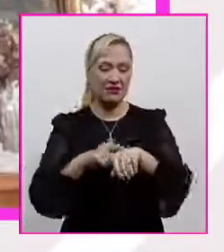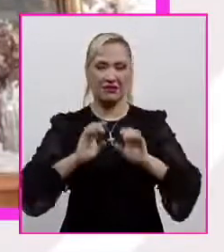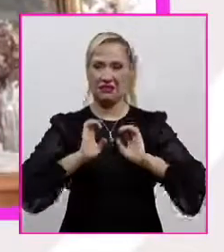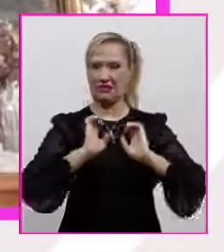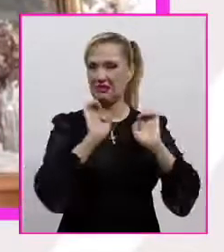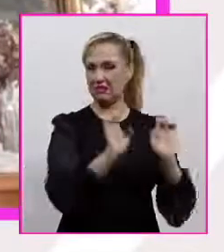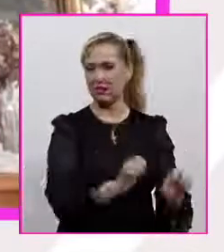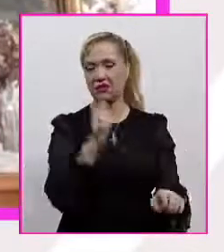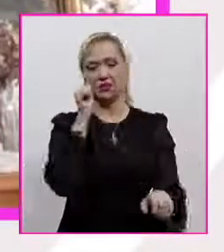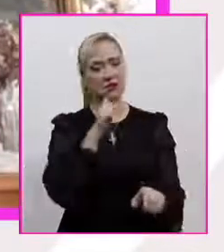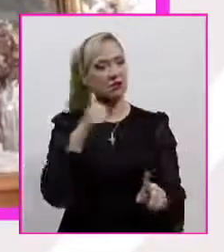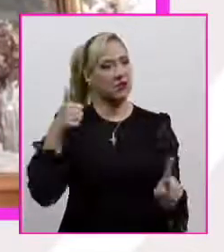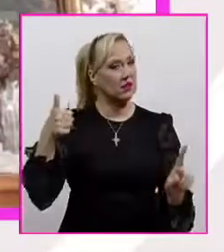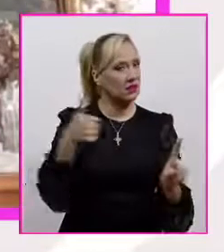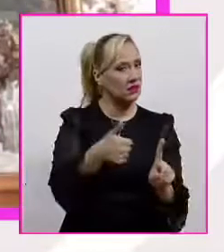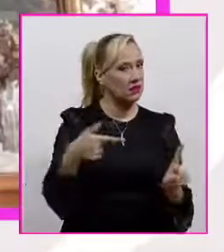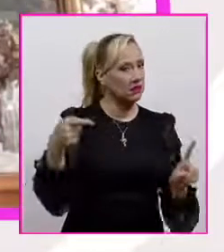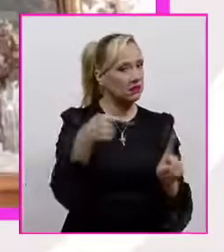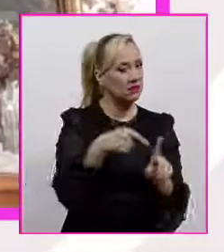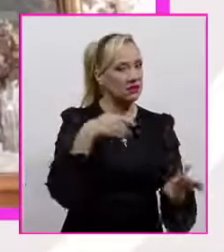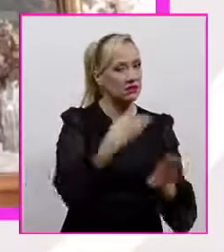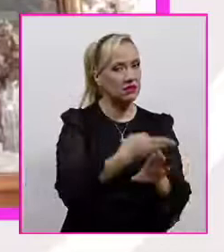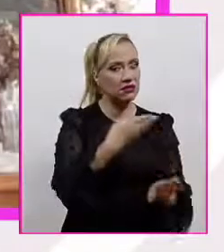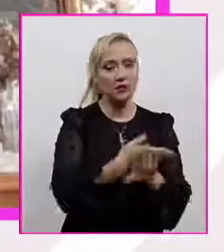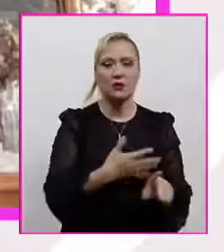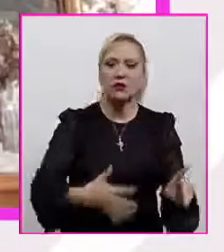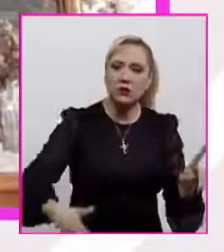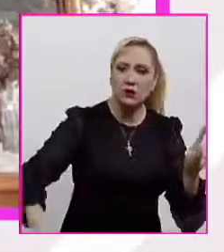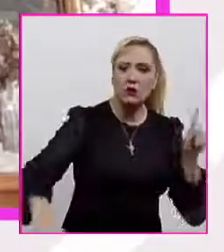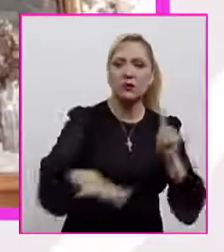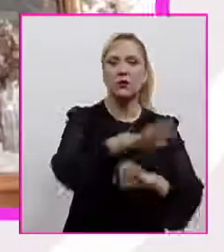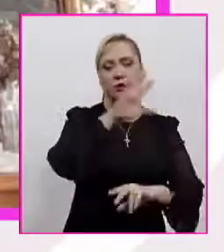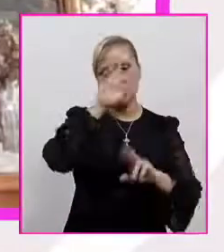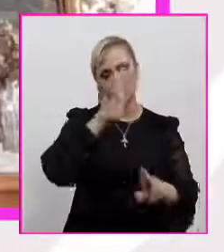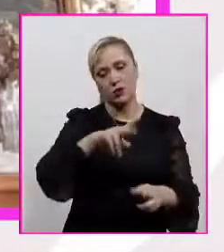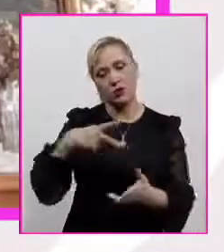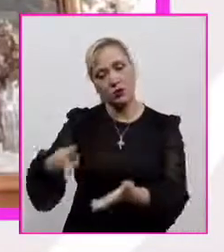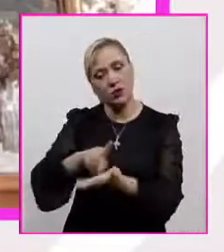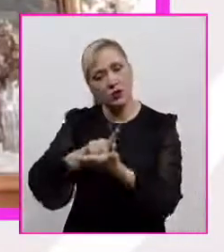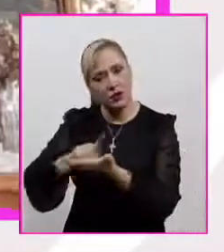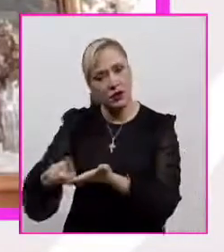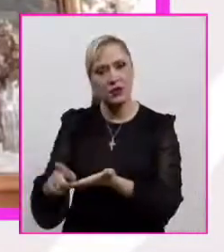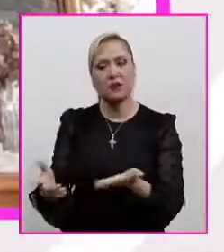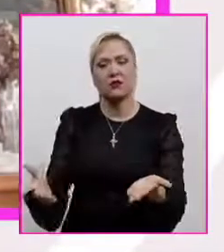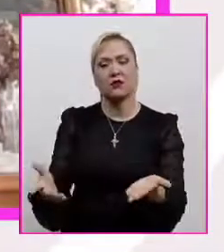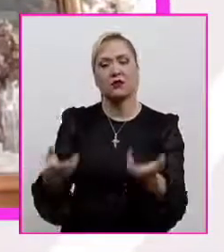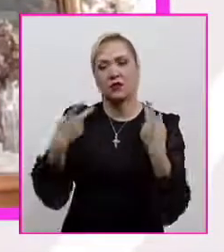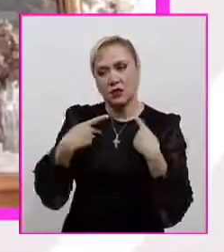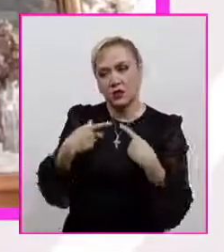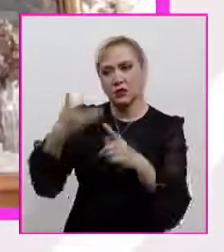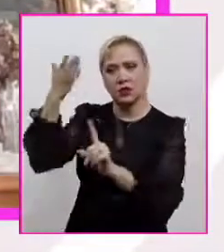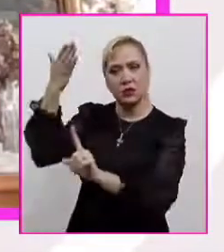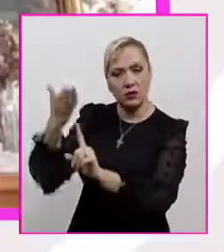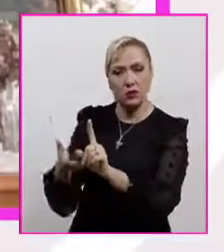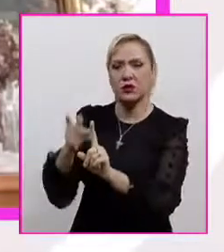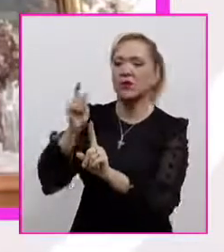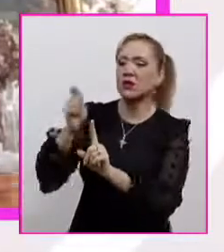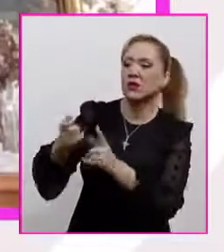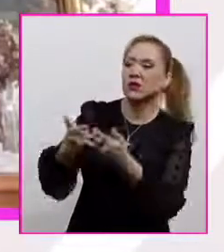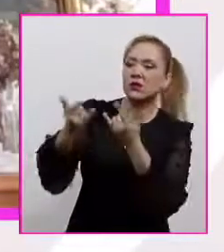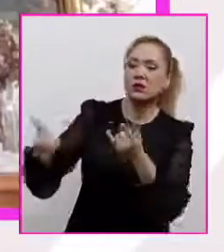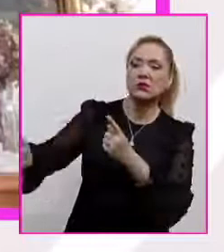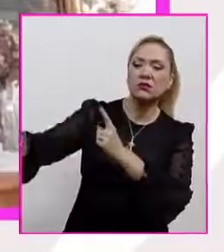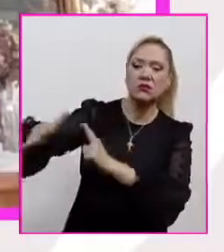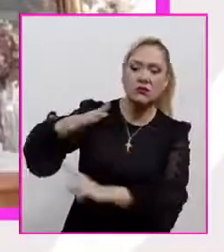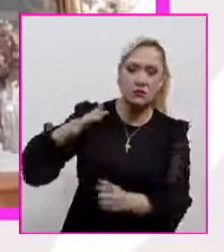que existen hacia esta población, generar entornos que garanticen sus derechos humanos y mirar a la persona y su contexto.